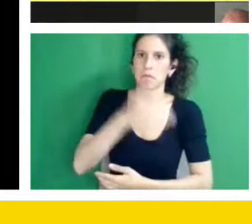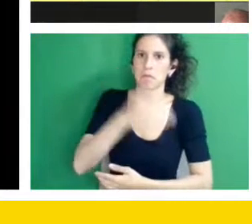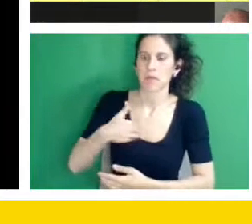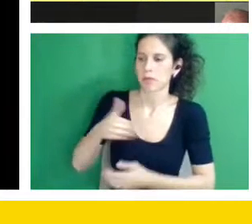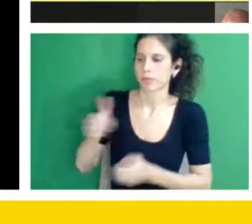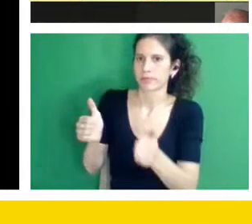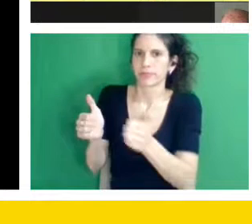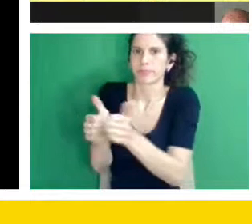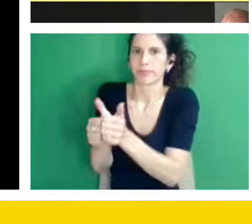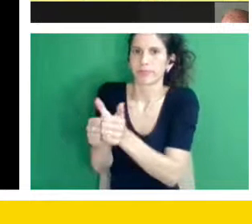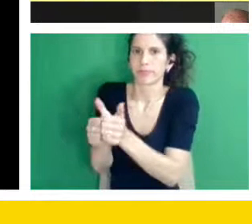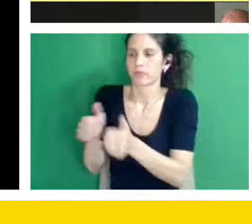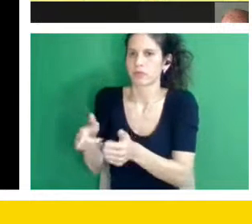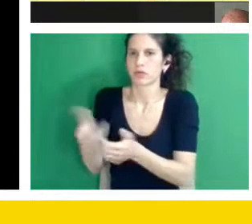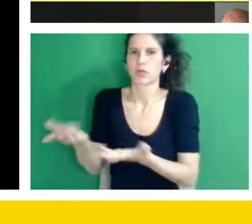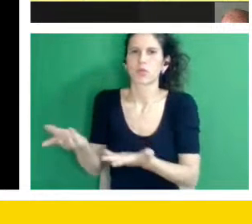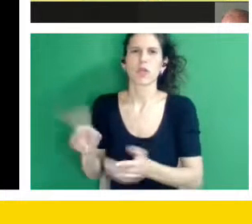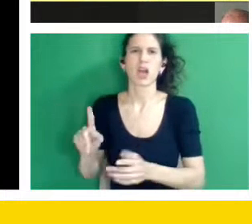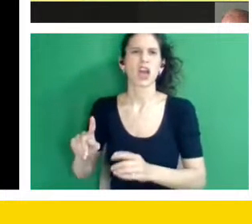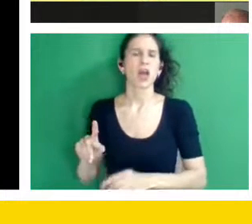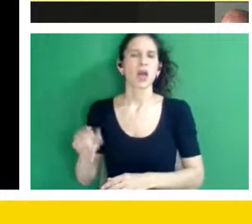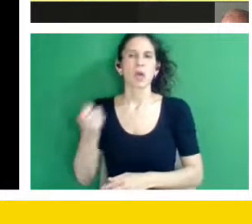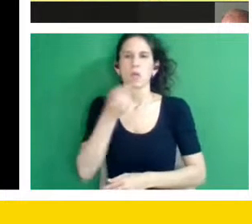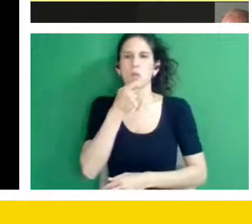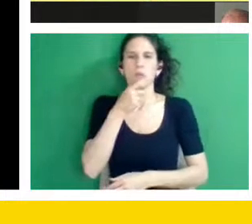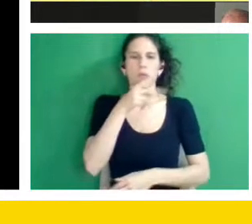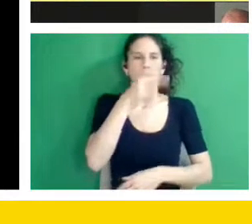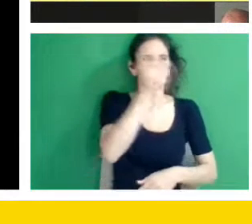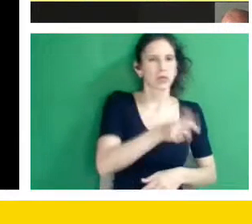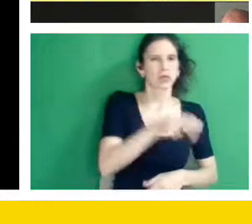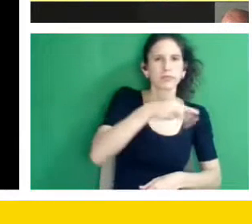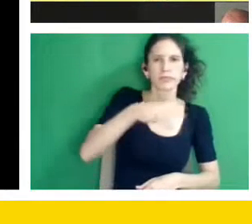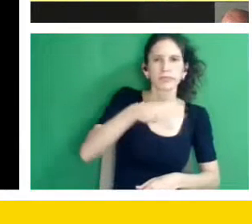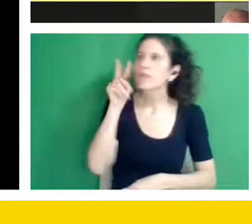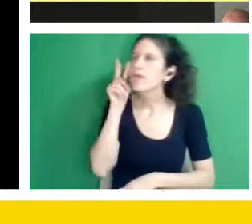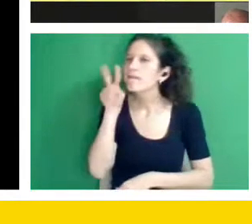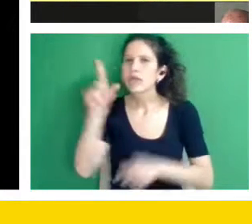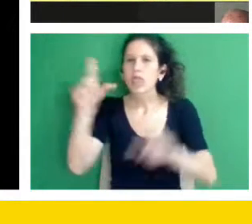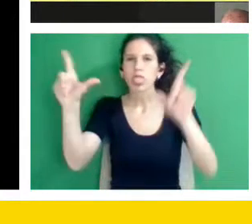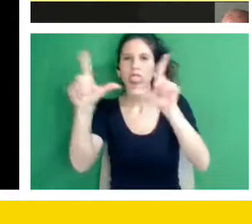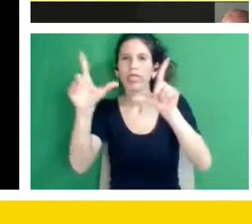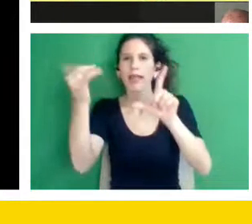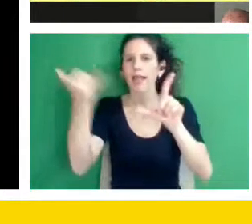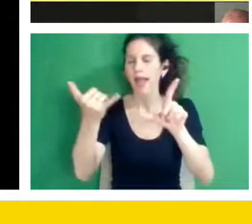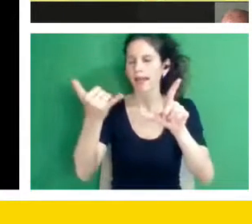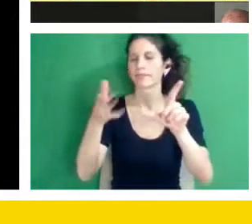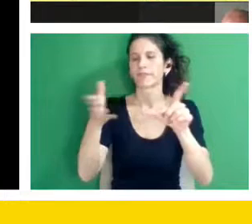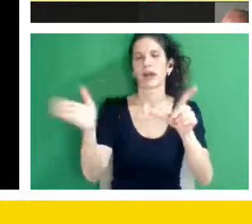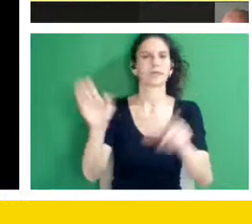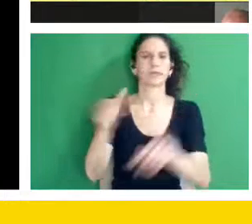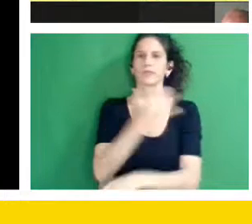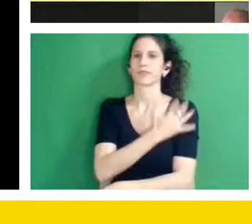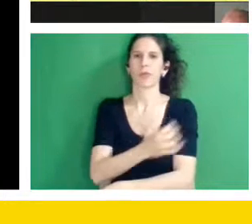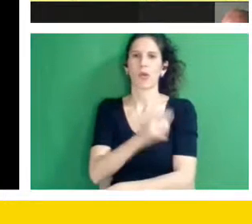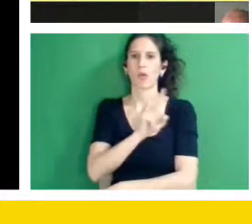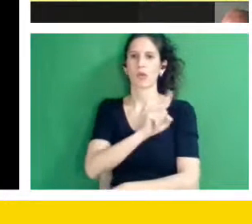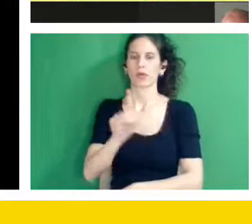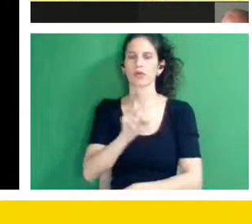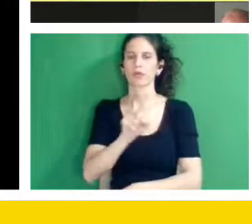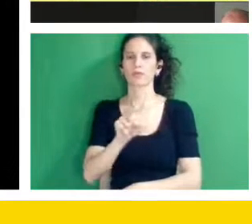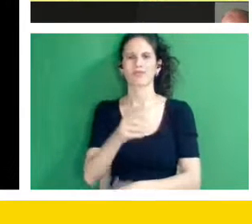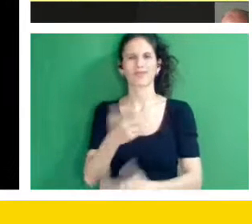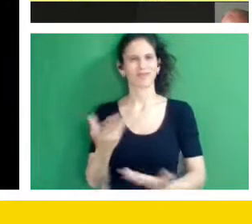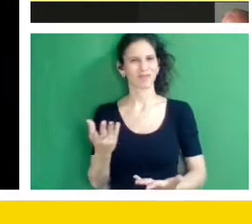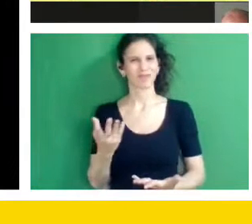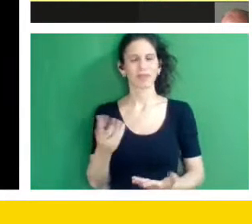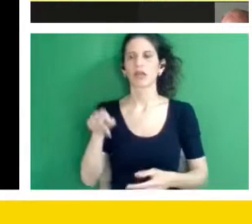caridad de los dueños. Igualmente, para obtener servicios de salud, también es necesario que nos registremos